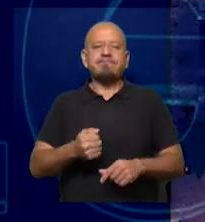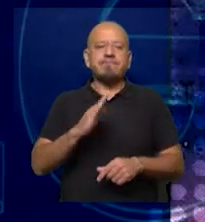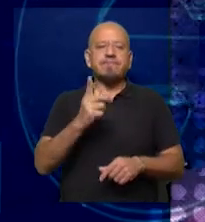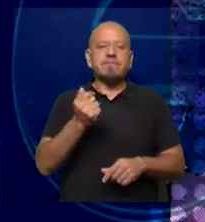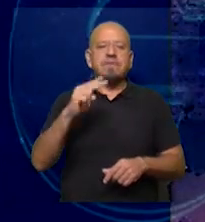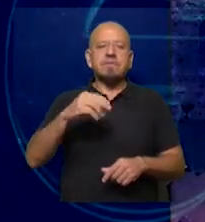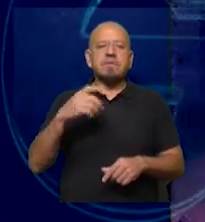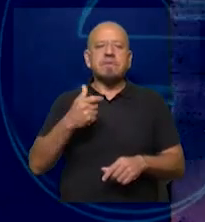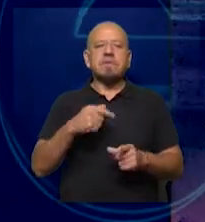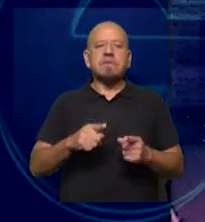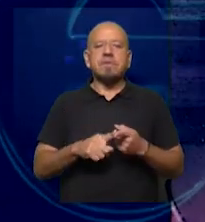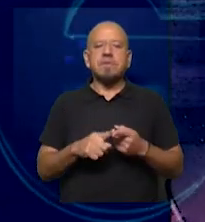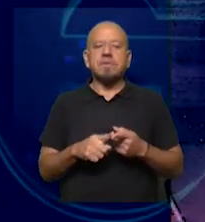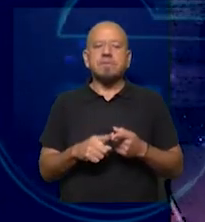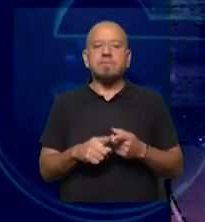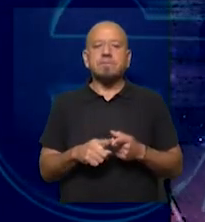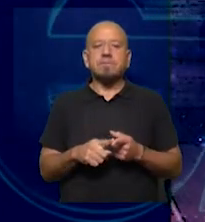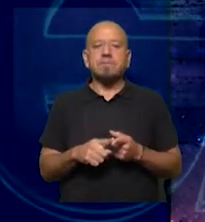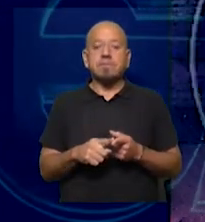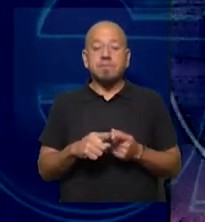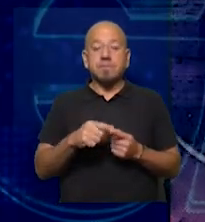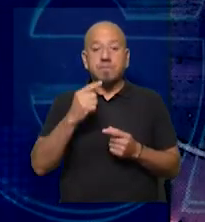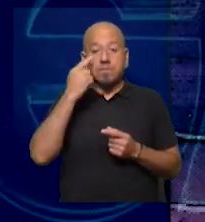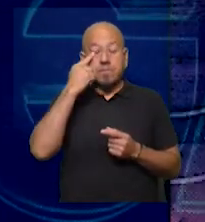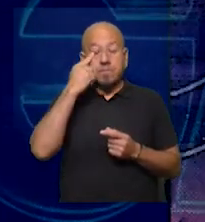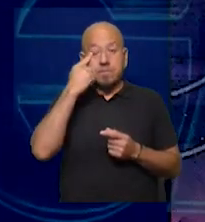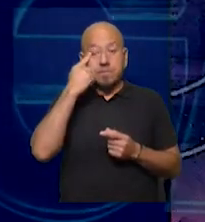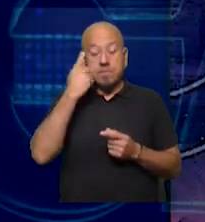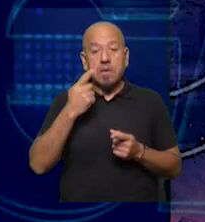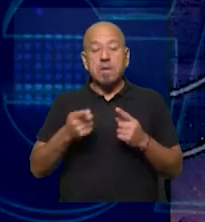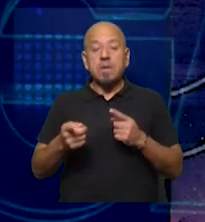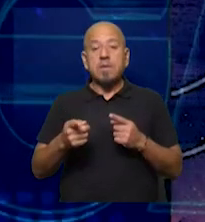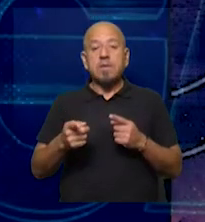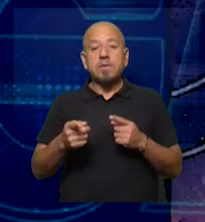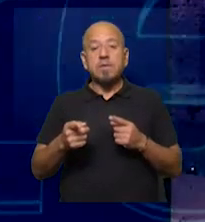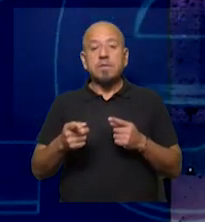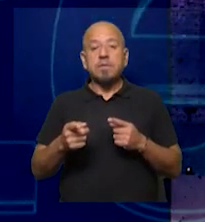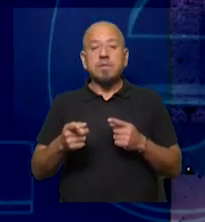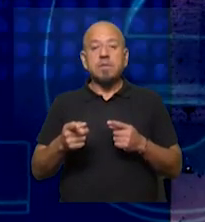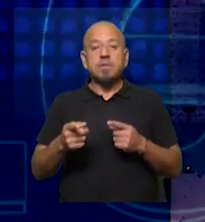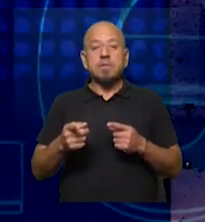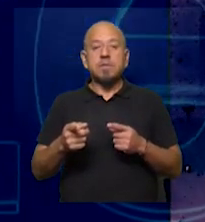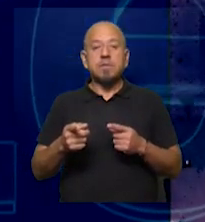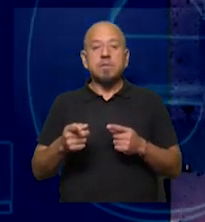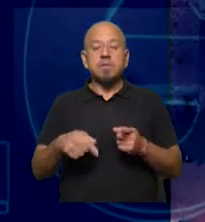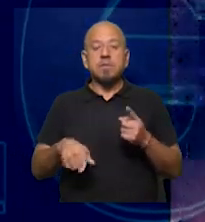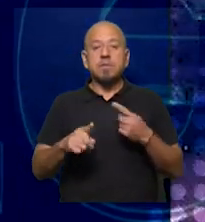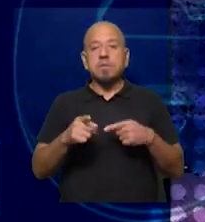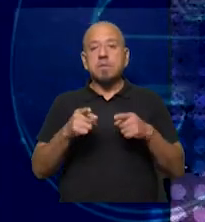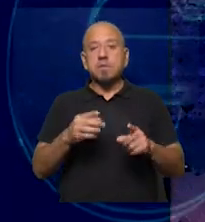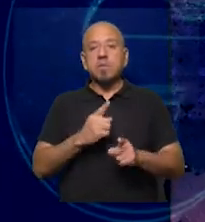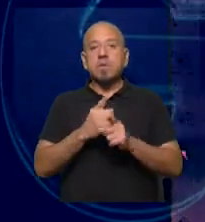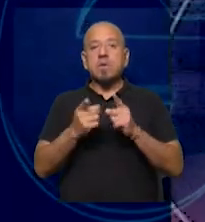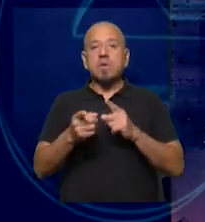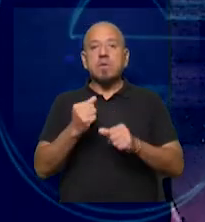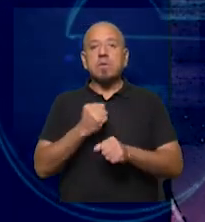¿no? Uh-huh. Que, bueno, tienen un encuentro en un lugar determinado y la obra se